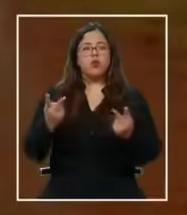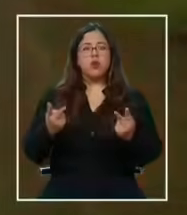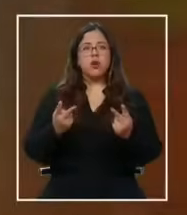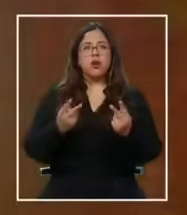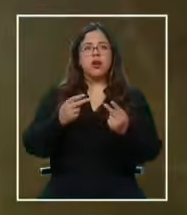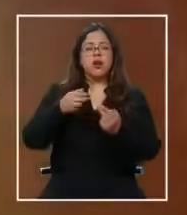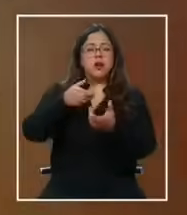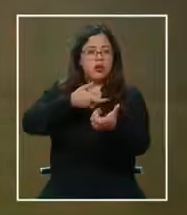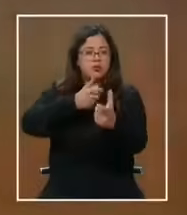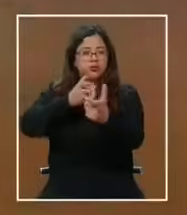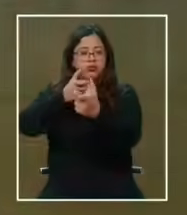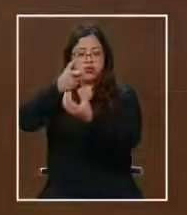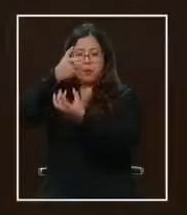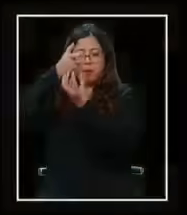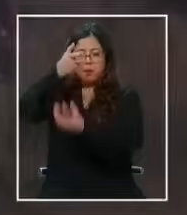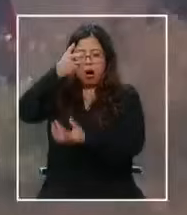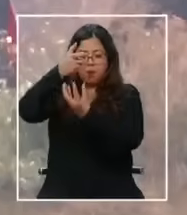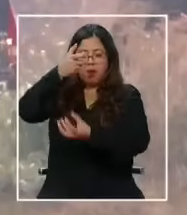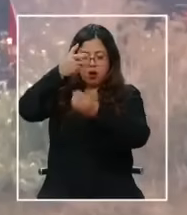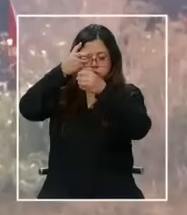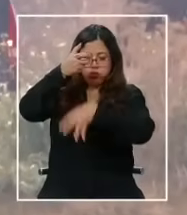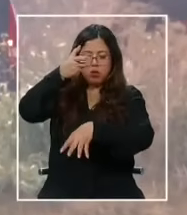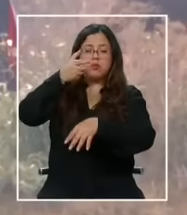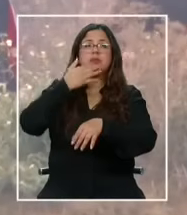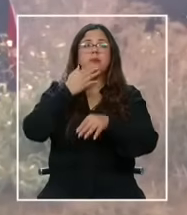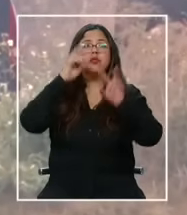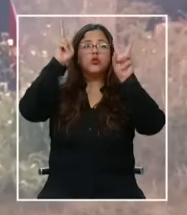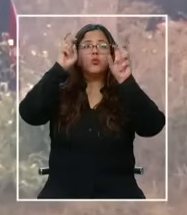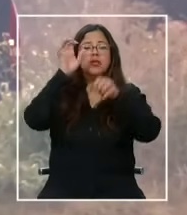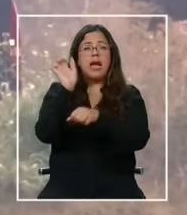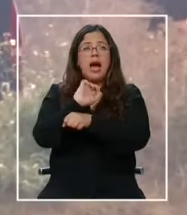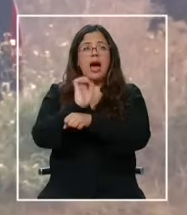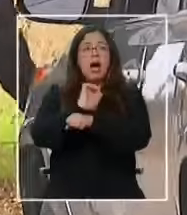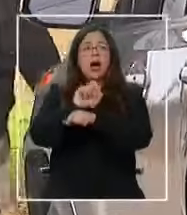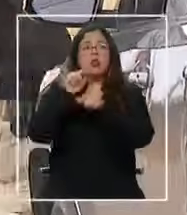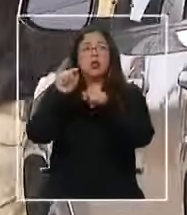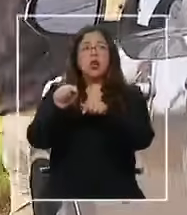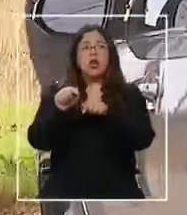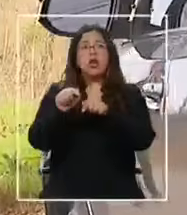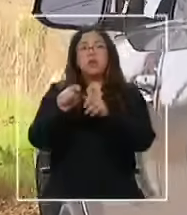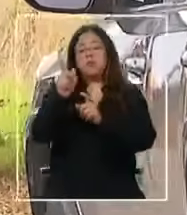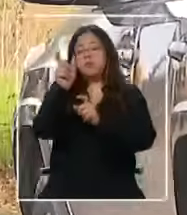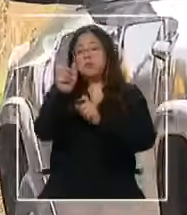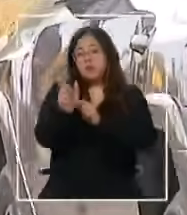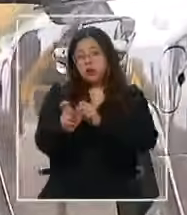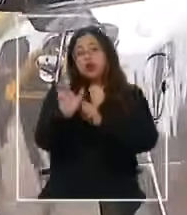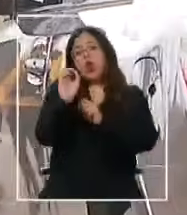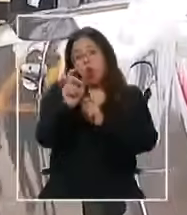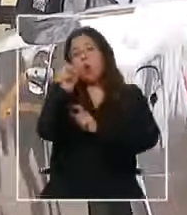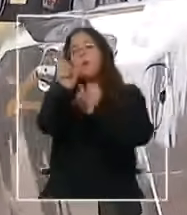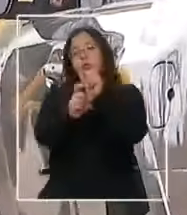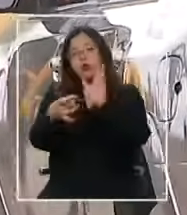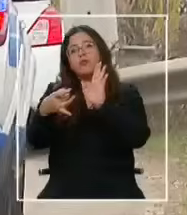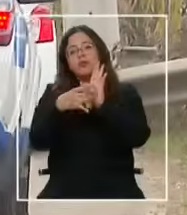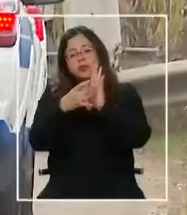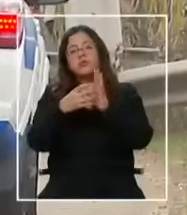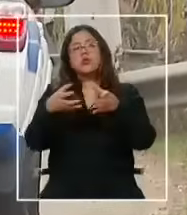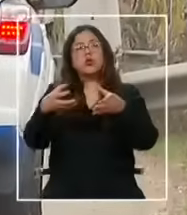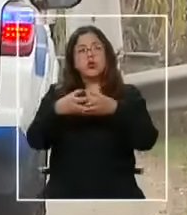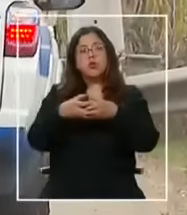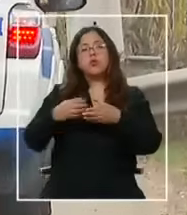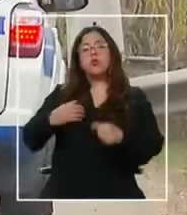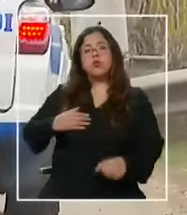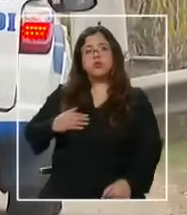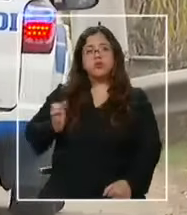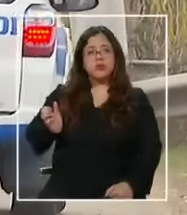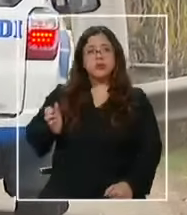caill en lacena del crimen y de un supuesto auto donde se movía o los criminales laada homicidios y el equipo